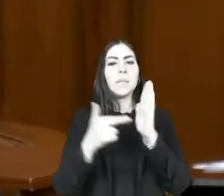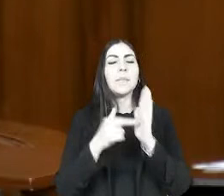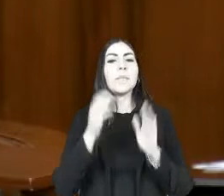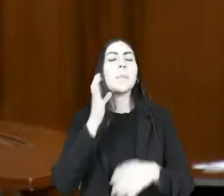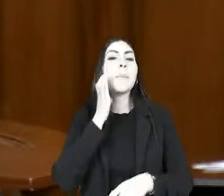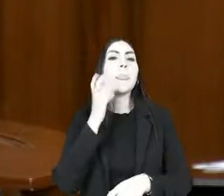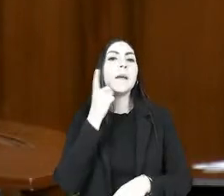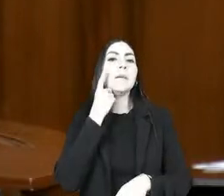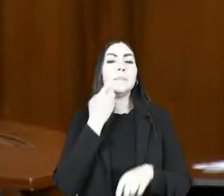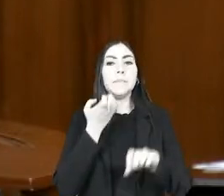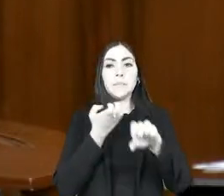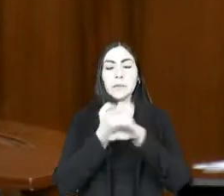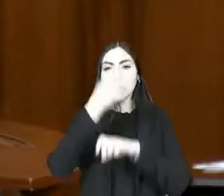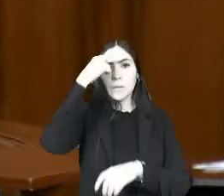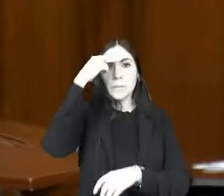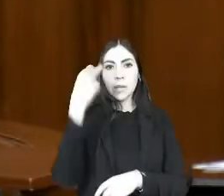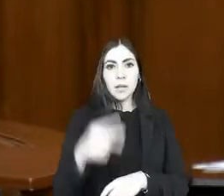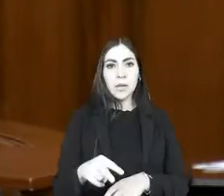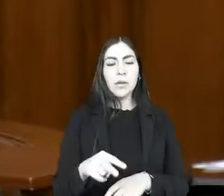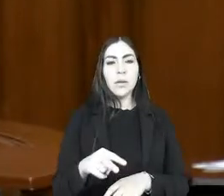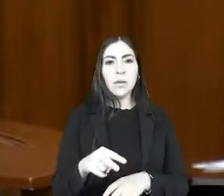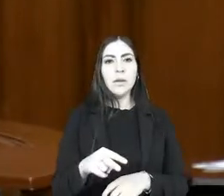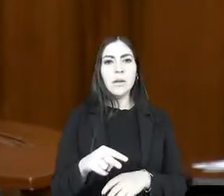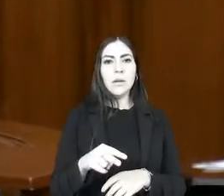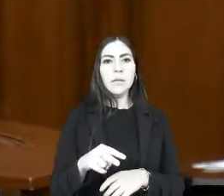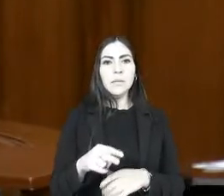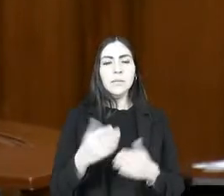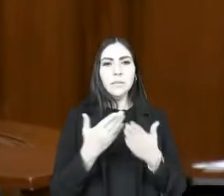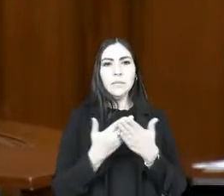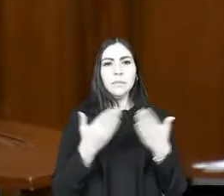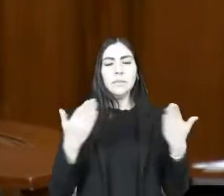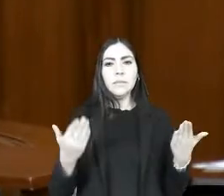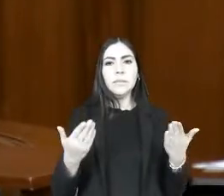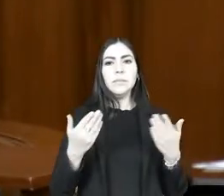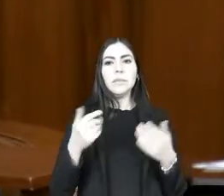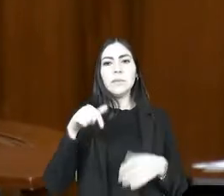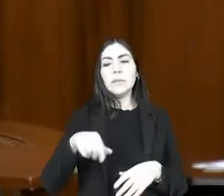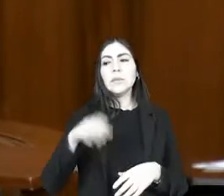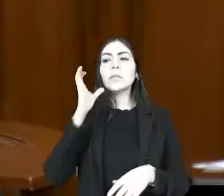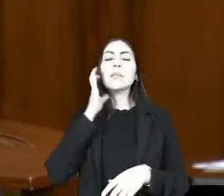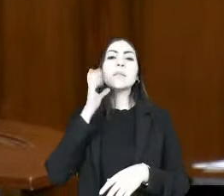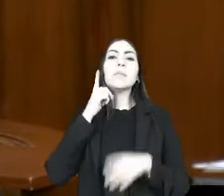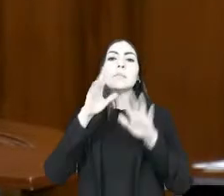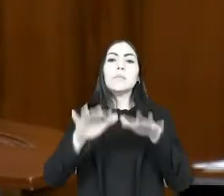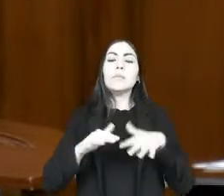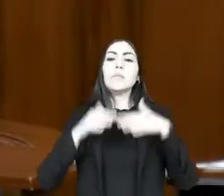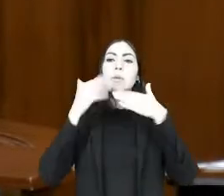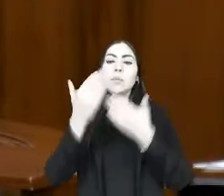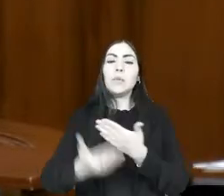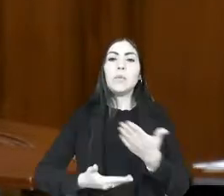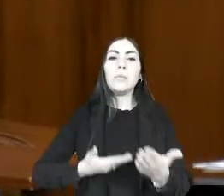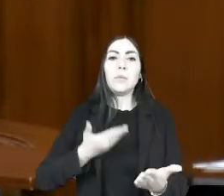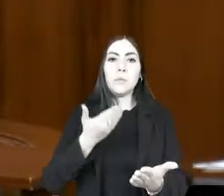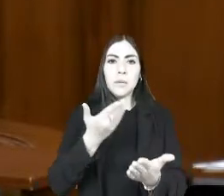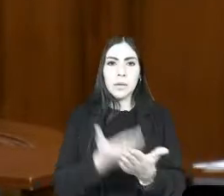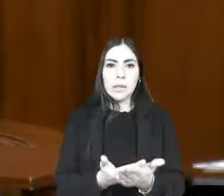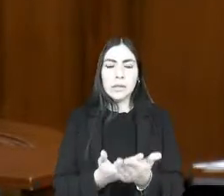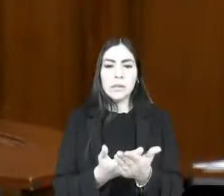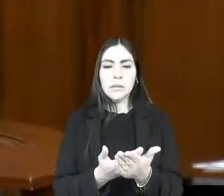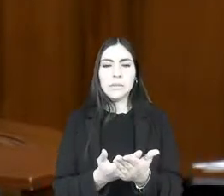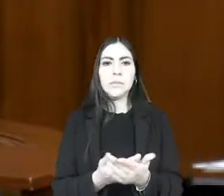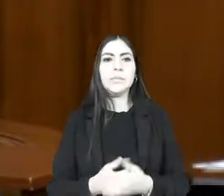del Estado Libre y Soberano de México, someter a la legislatura en pleno el siguiente dictamen.